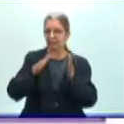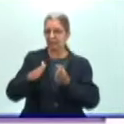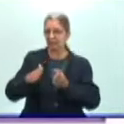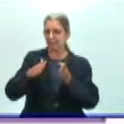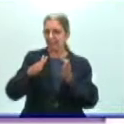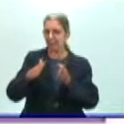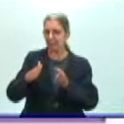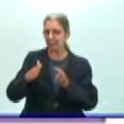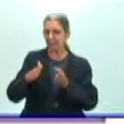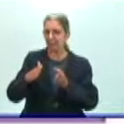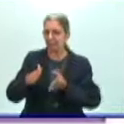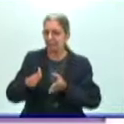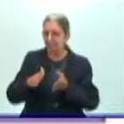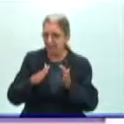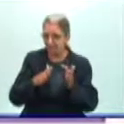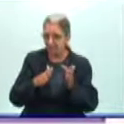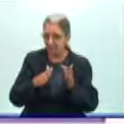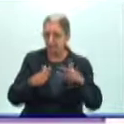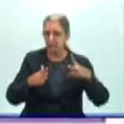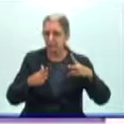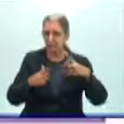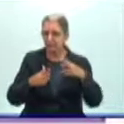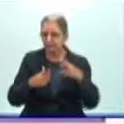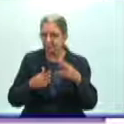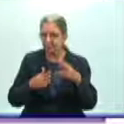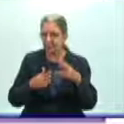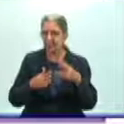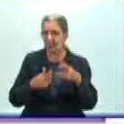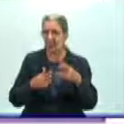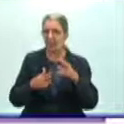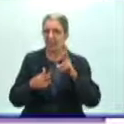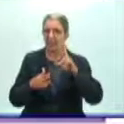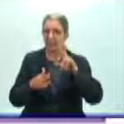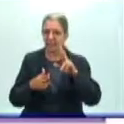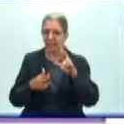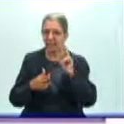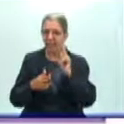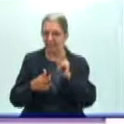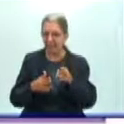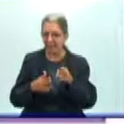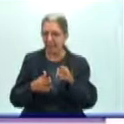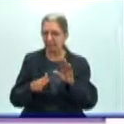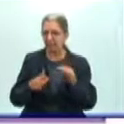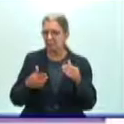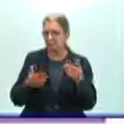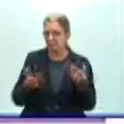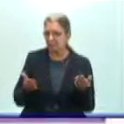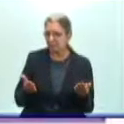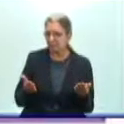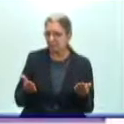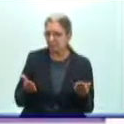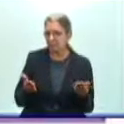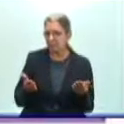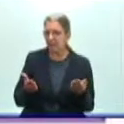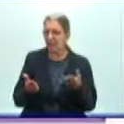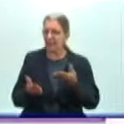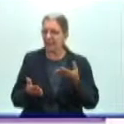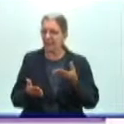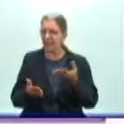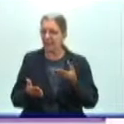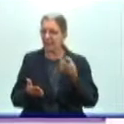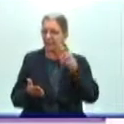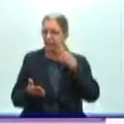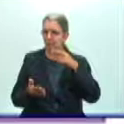además están cortados por el segmento RP, pueden estar pensando rápidamente en